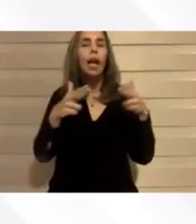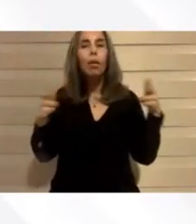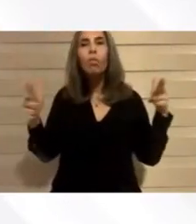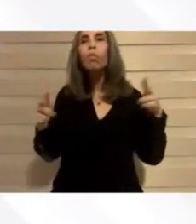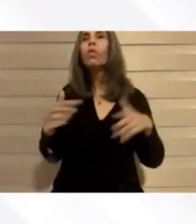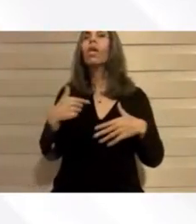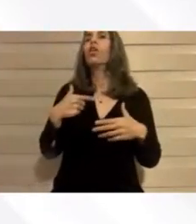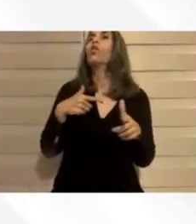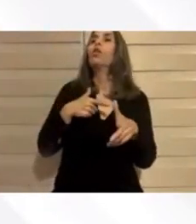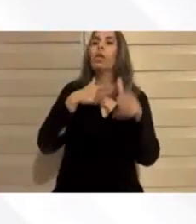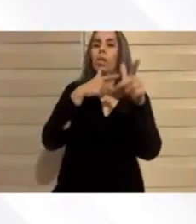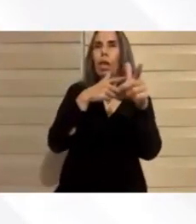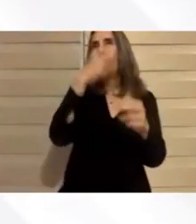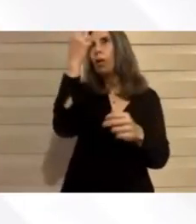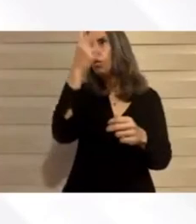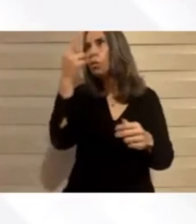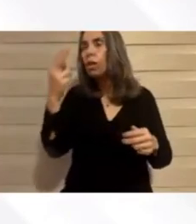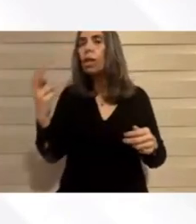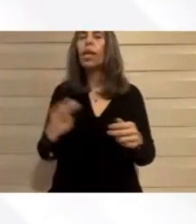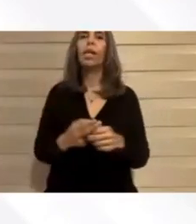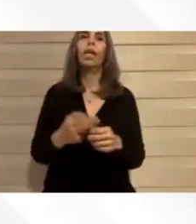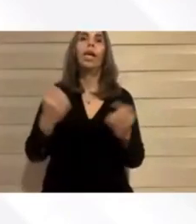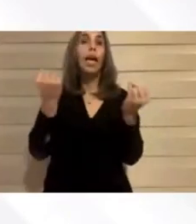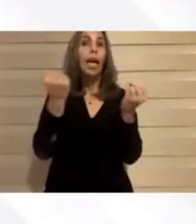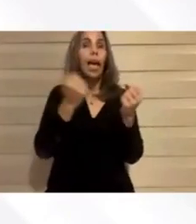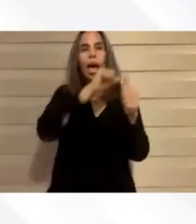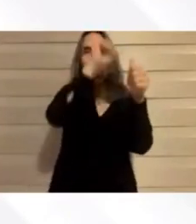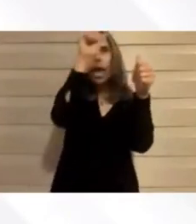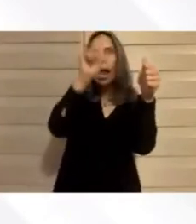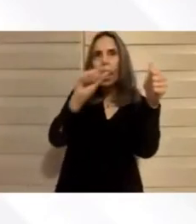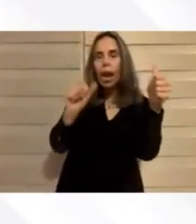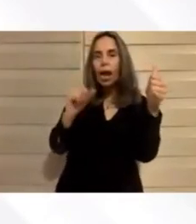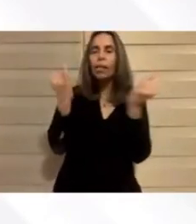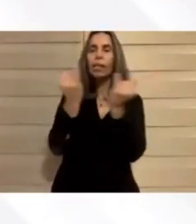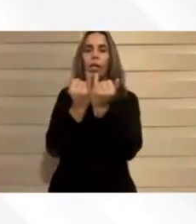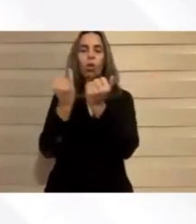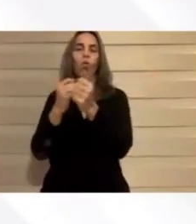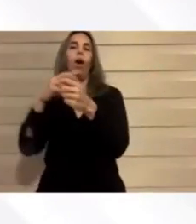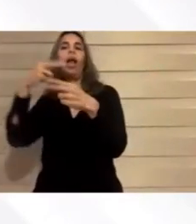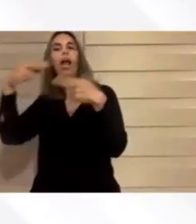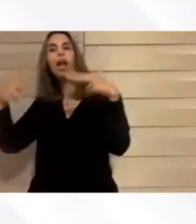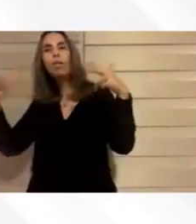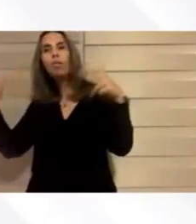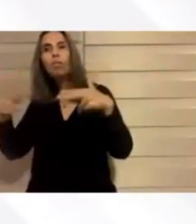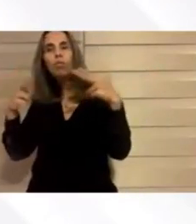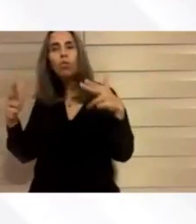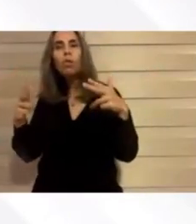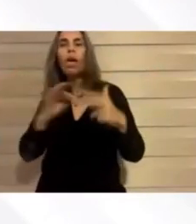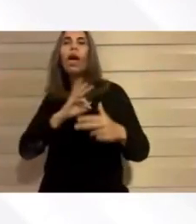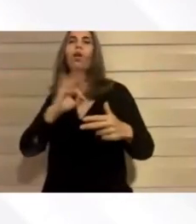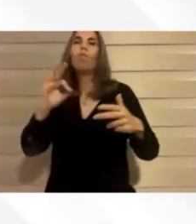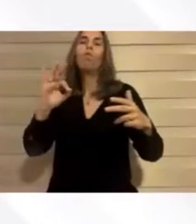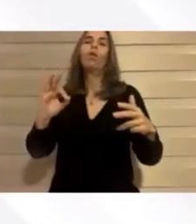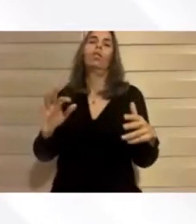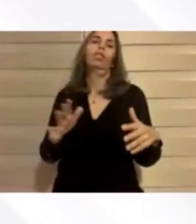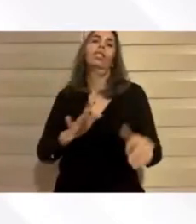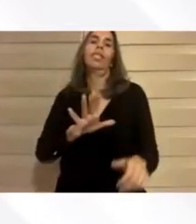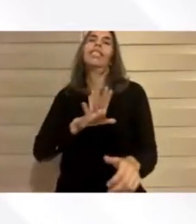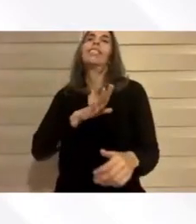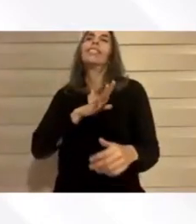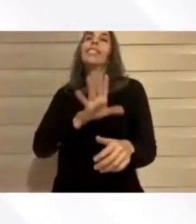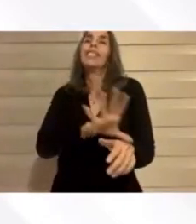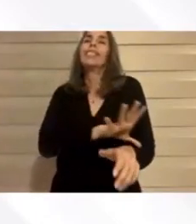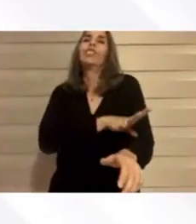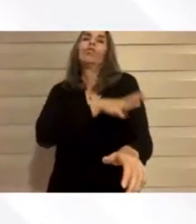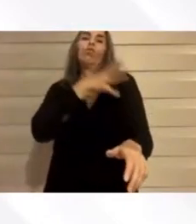El arte, al igual que la música, representa una manera de expresar mis emociones sin palabras. Participé en un concurso de dibujo de manera virtual en el